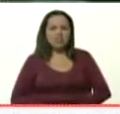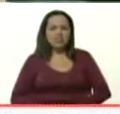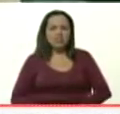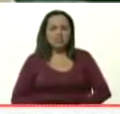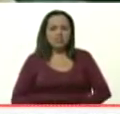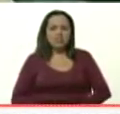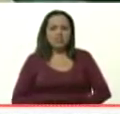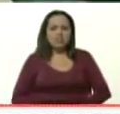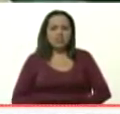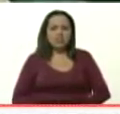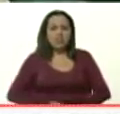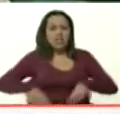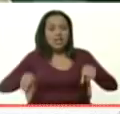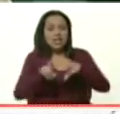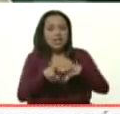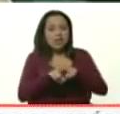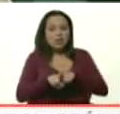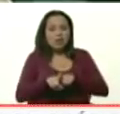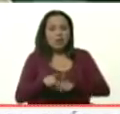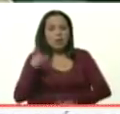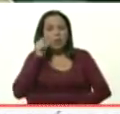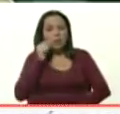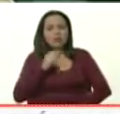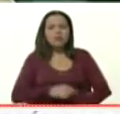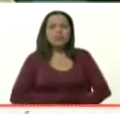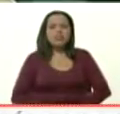Y así fue con el gobierno de Juan Manuel Santos.